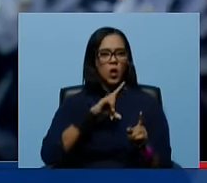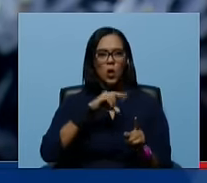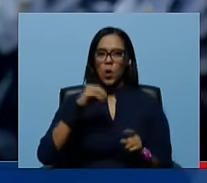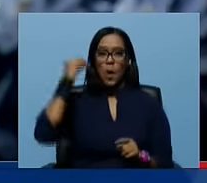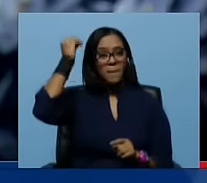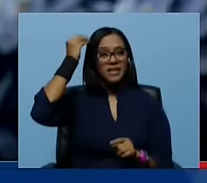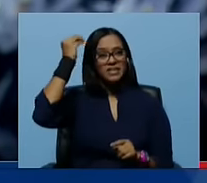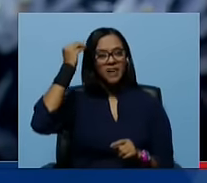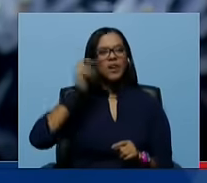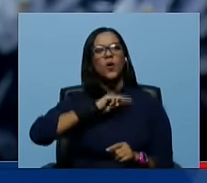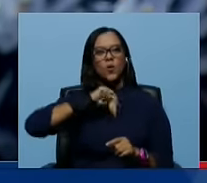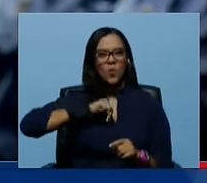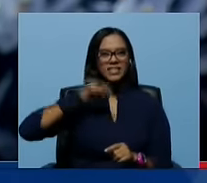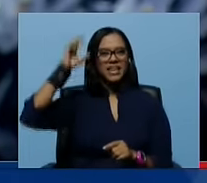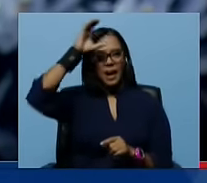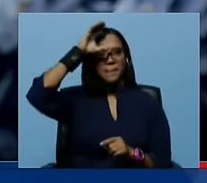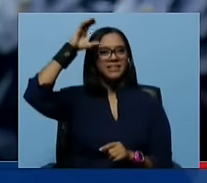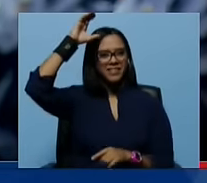con nuestra capacidad,